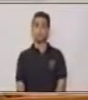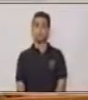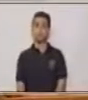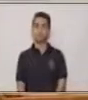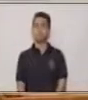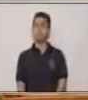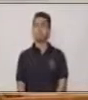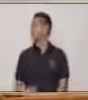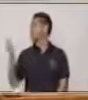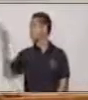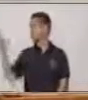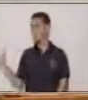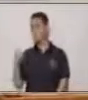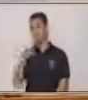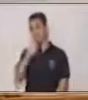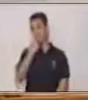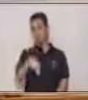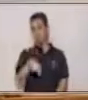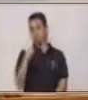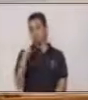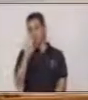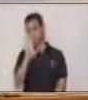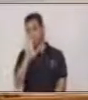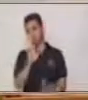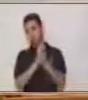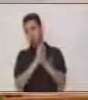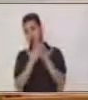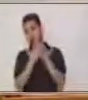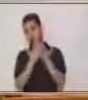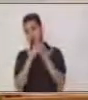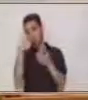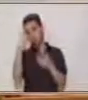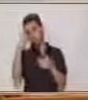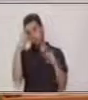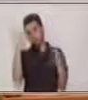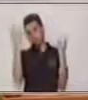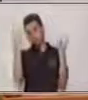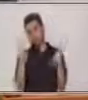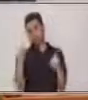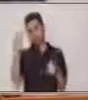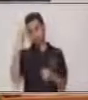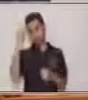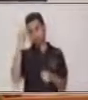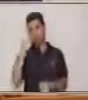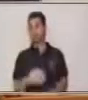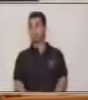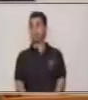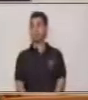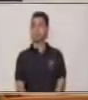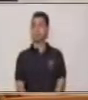Bien, y eso es lo que tú tienes que hacer en tu cuaderno, en el espacio de cálculo mental. ¿Estás listo?